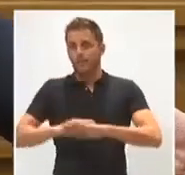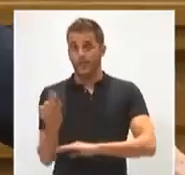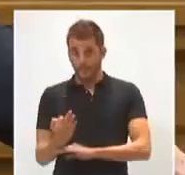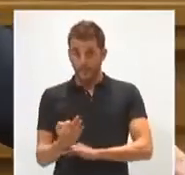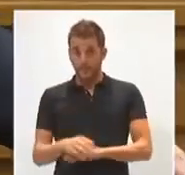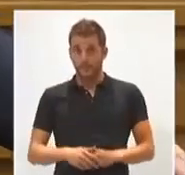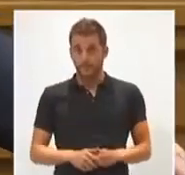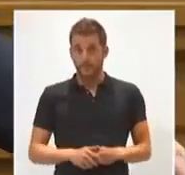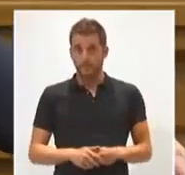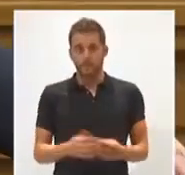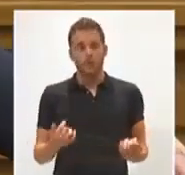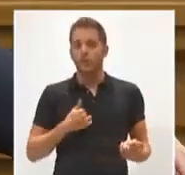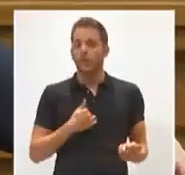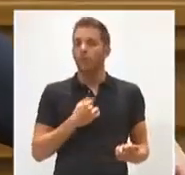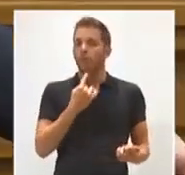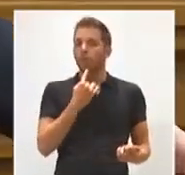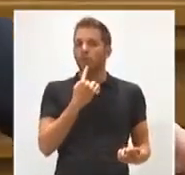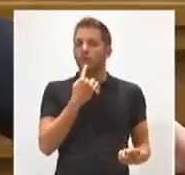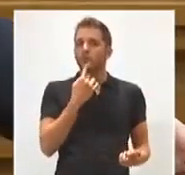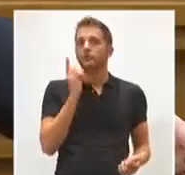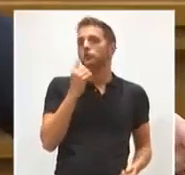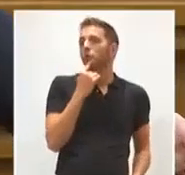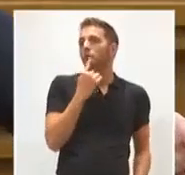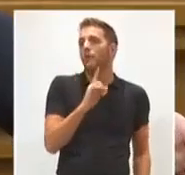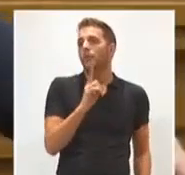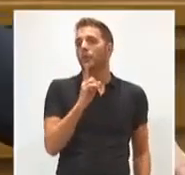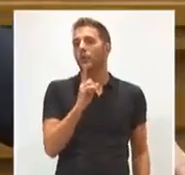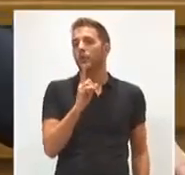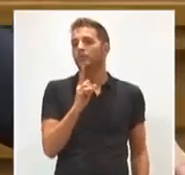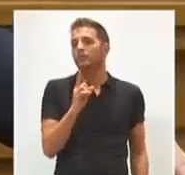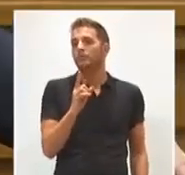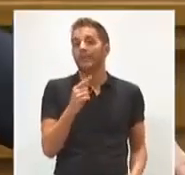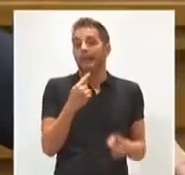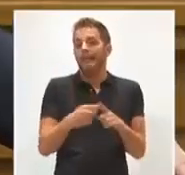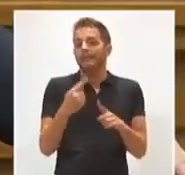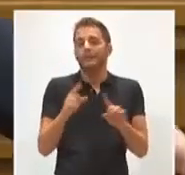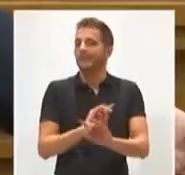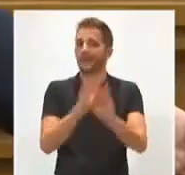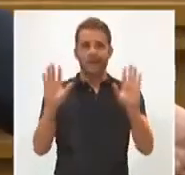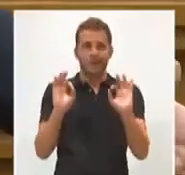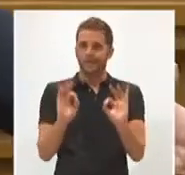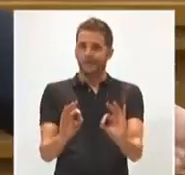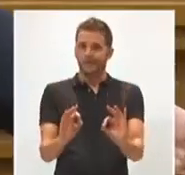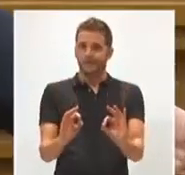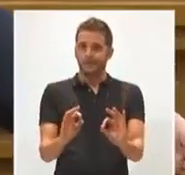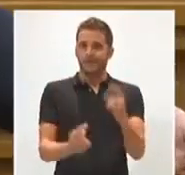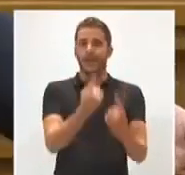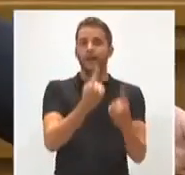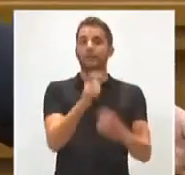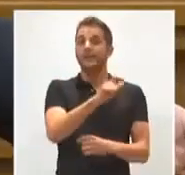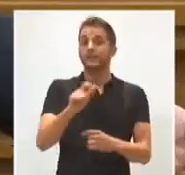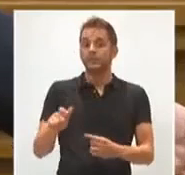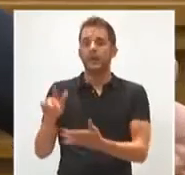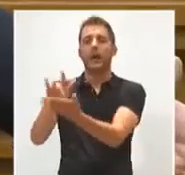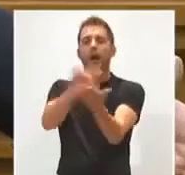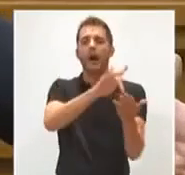por ningún ánimo de ser más listos que nadie simple y llanamente son cosas que están claras hay gente que se está todo día moviendo de sitio